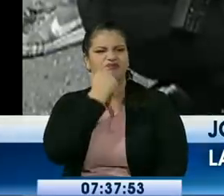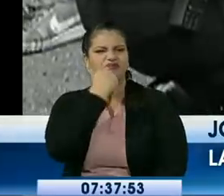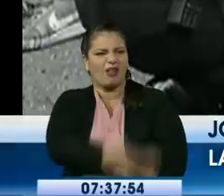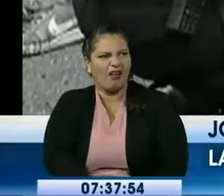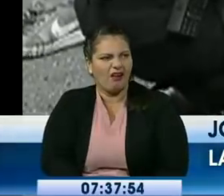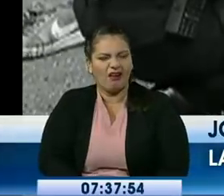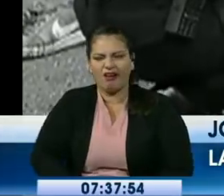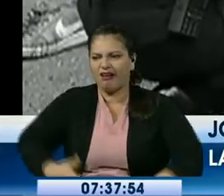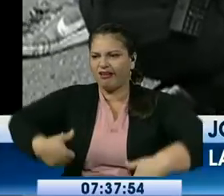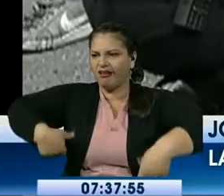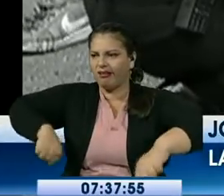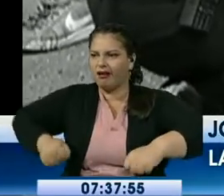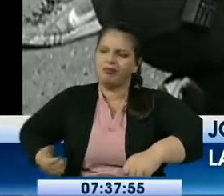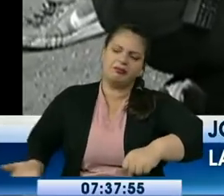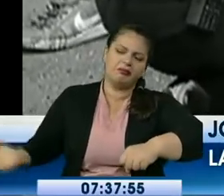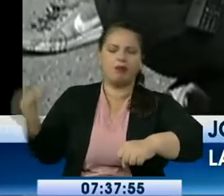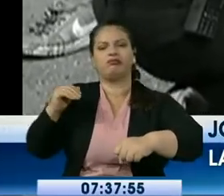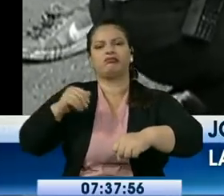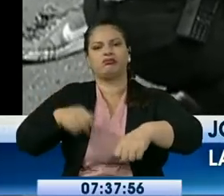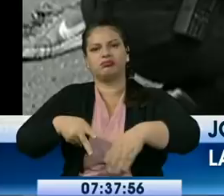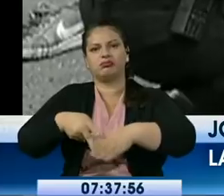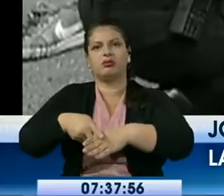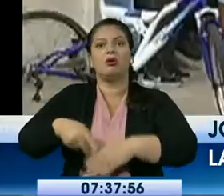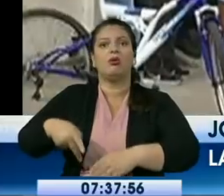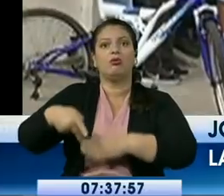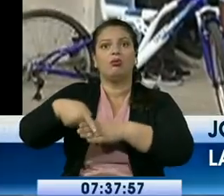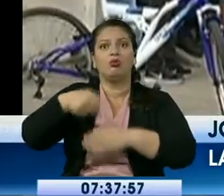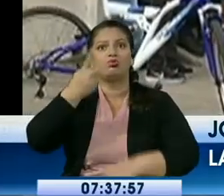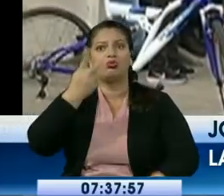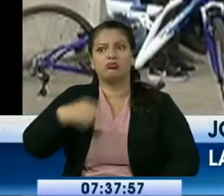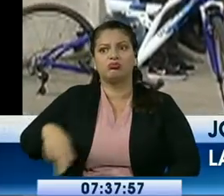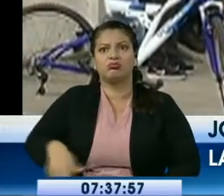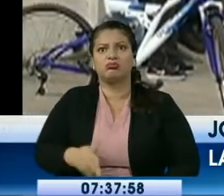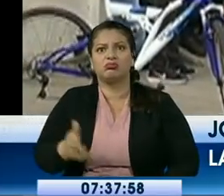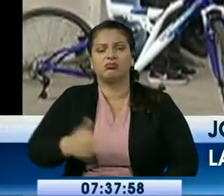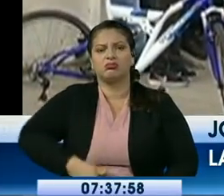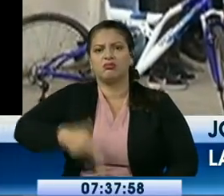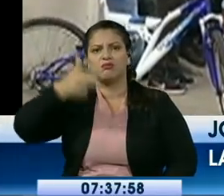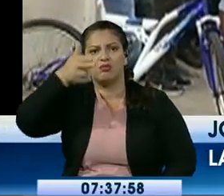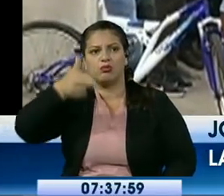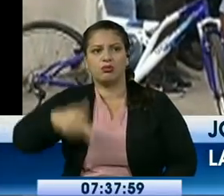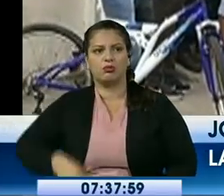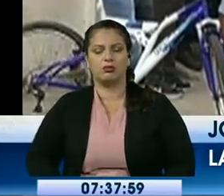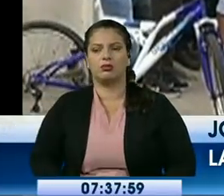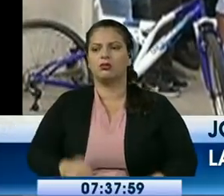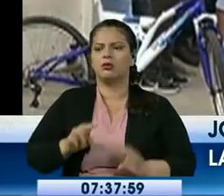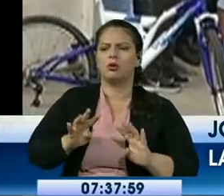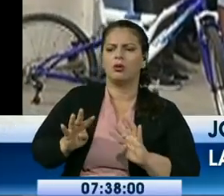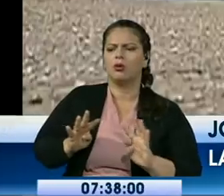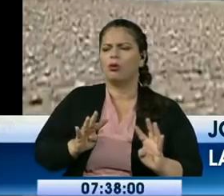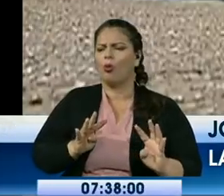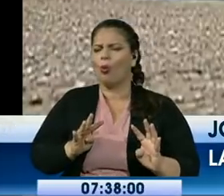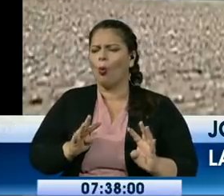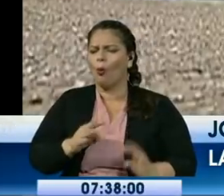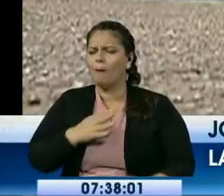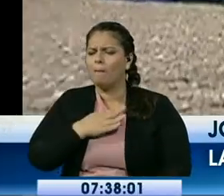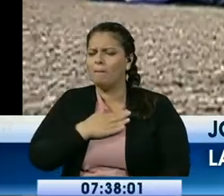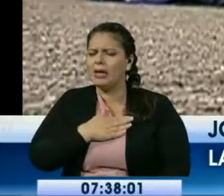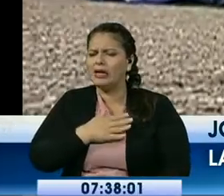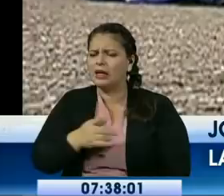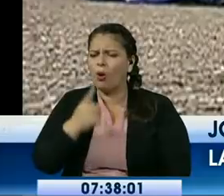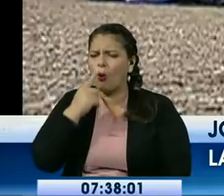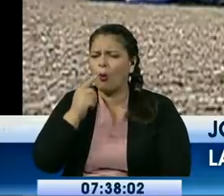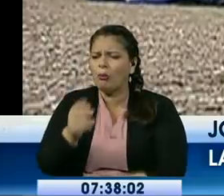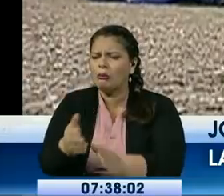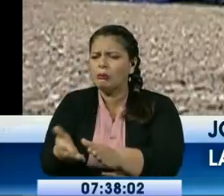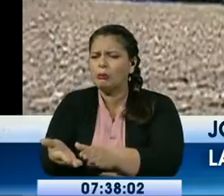del cadáver. Ante la mirada de moradores del barrio Centenario, que para ellos fue algo que presumían que pasaría en cualquier momento, por la ola de